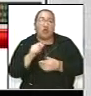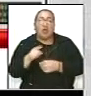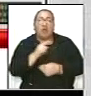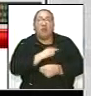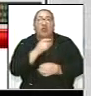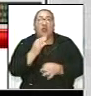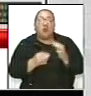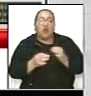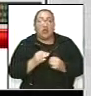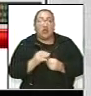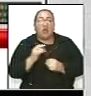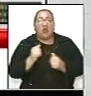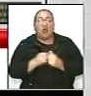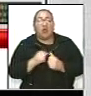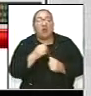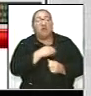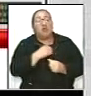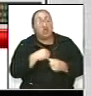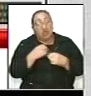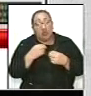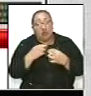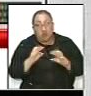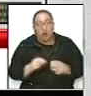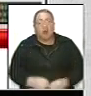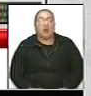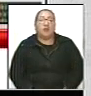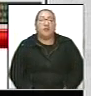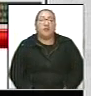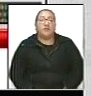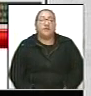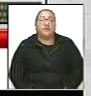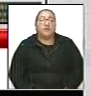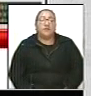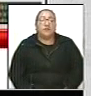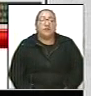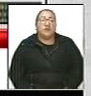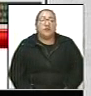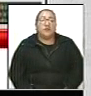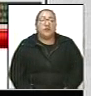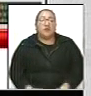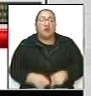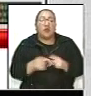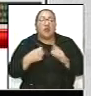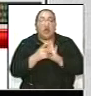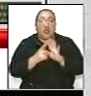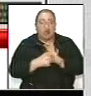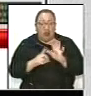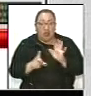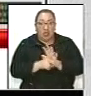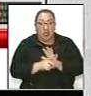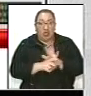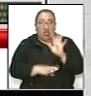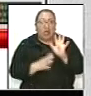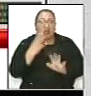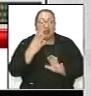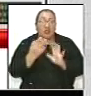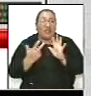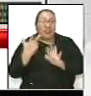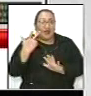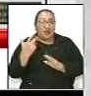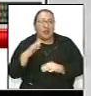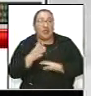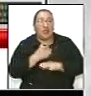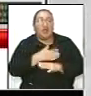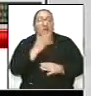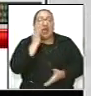Poder Judicial, con el Ministerio Público. Tenemos también el decreto legislativo 1413, que